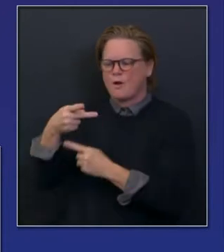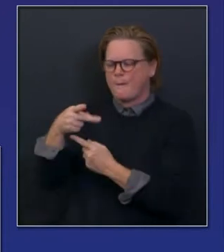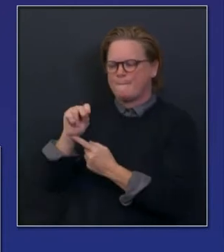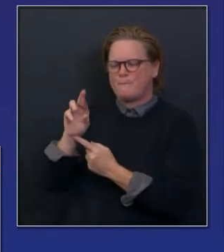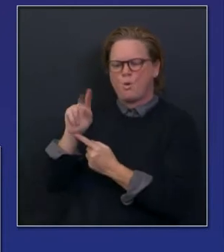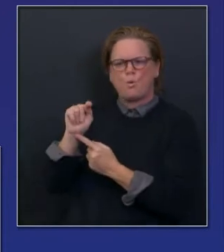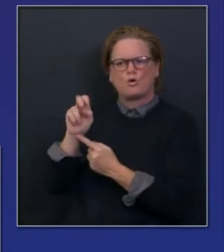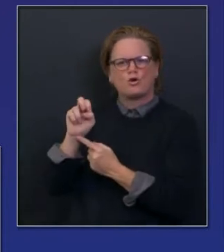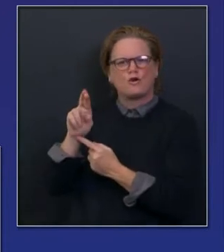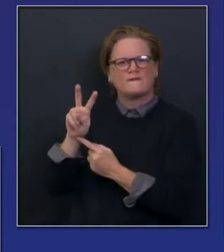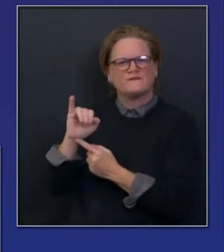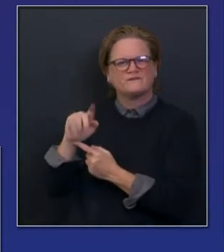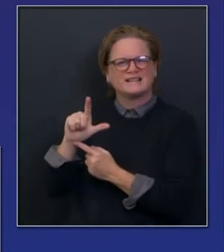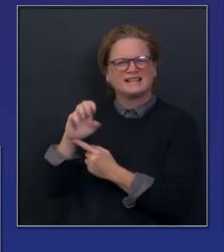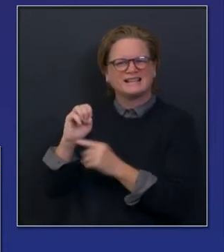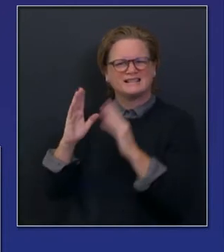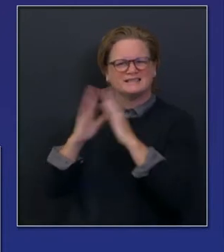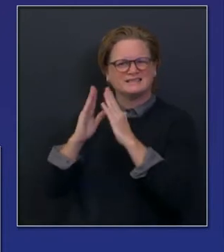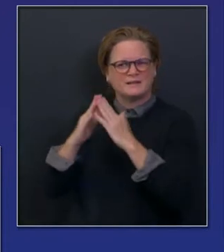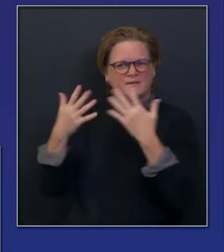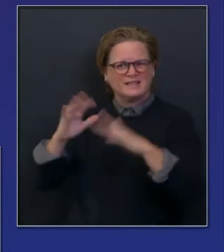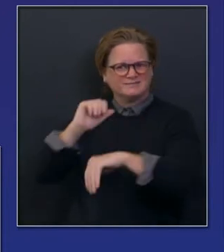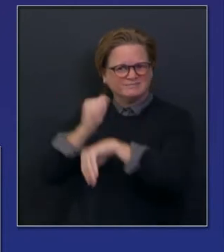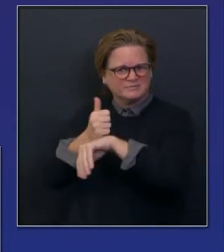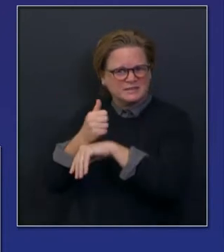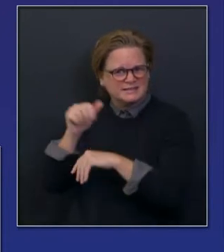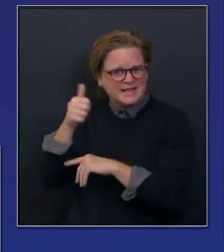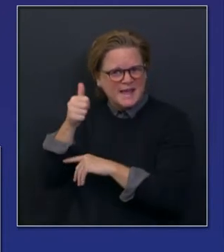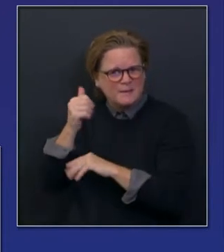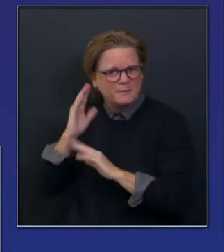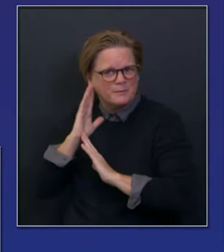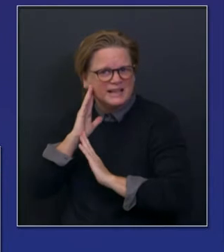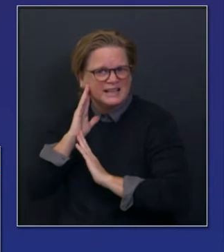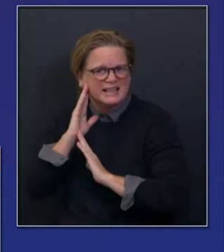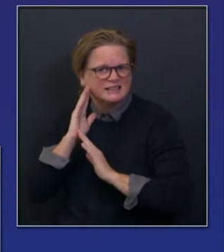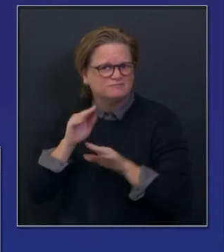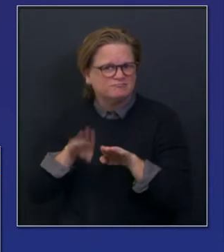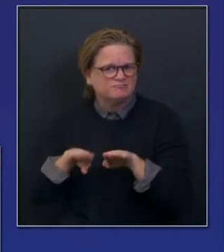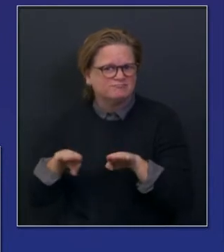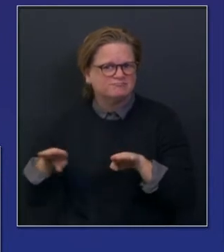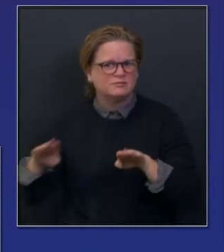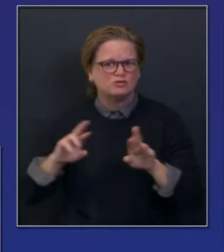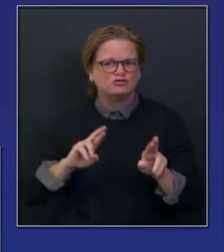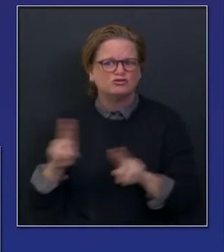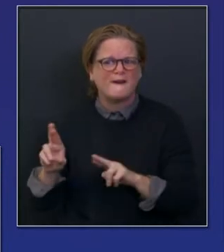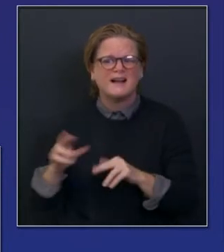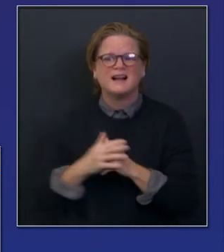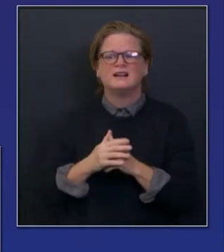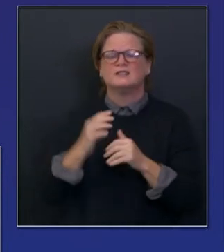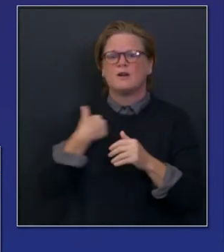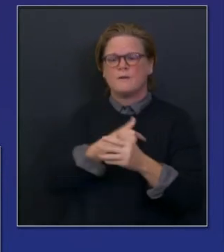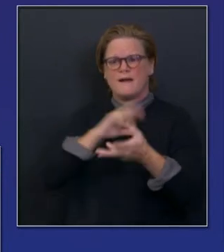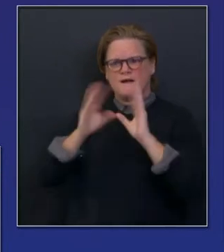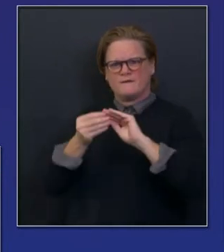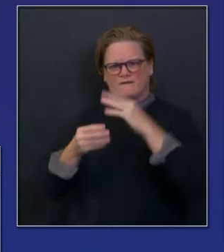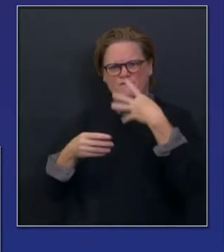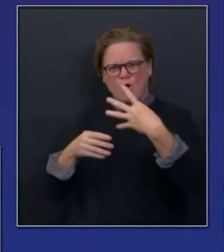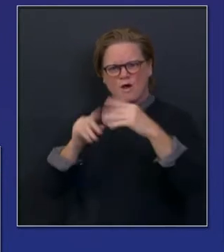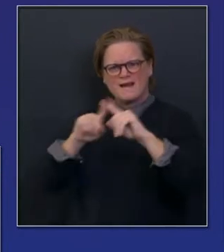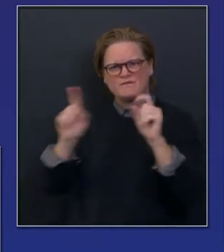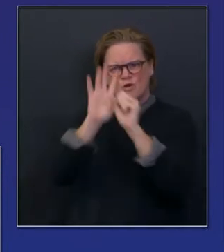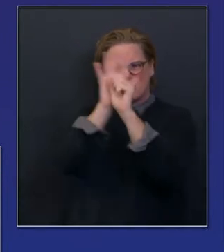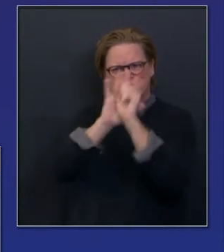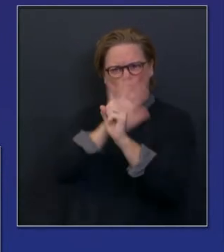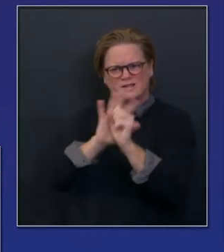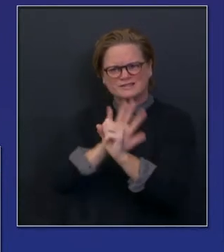en Fairview, 10 camas, donde acaban de abrir también. Pueden ver estos cuatro lugares que